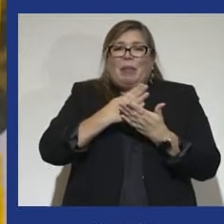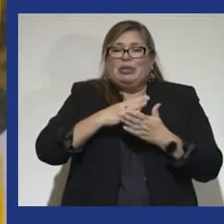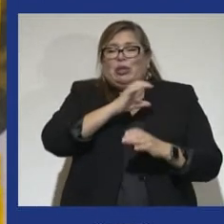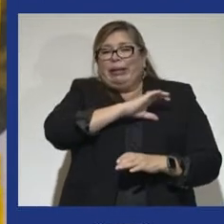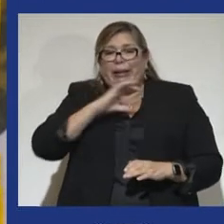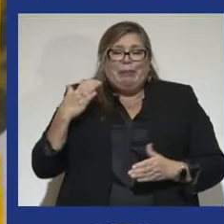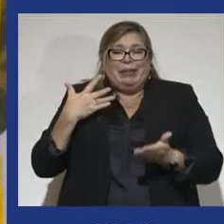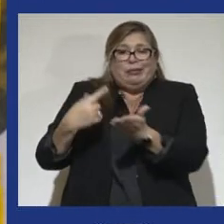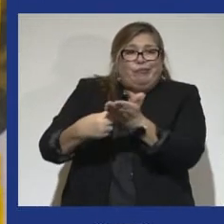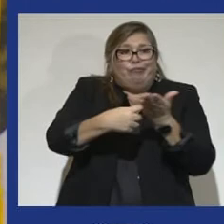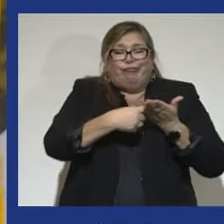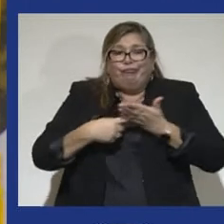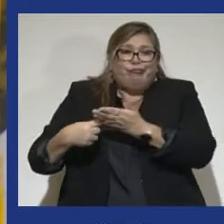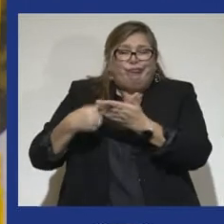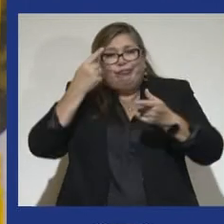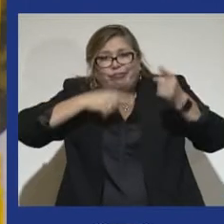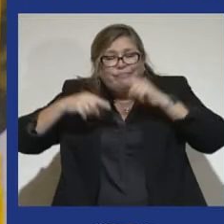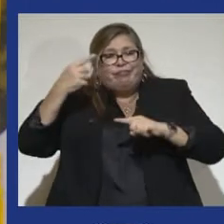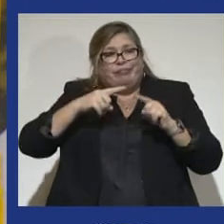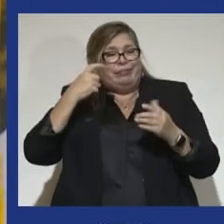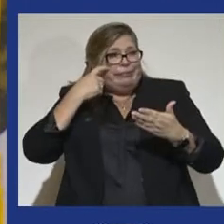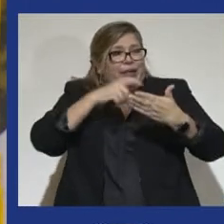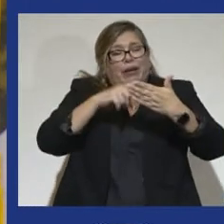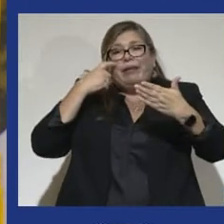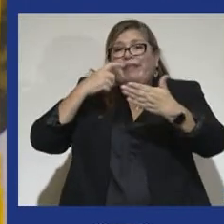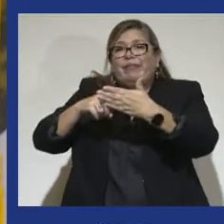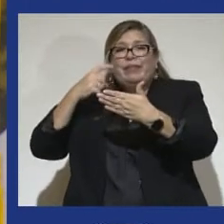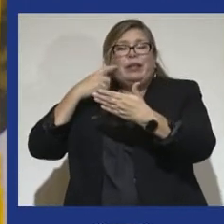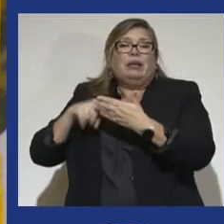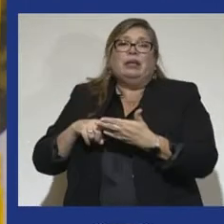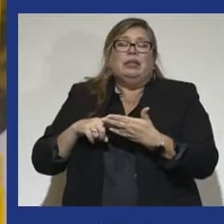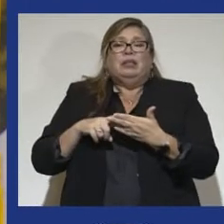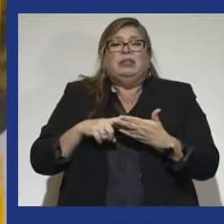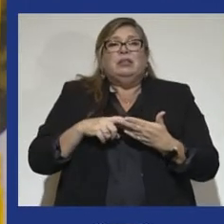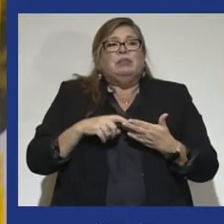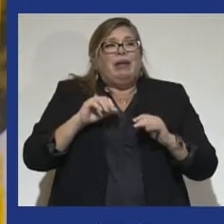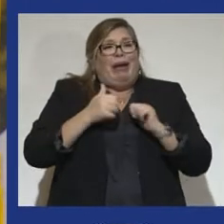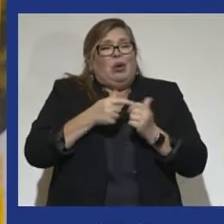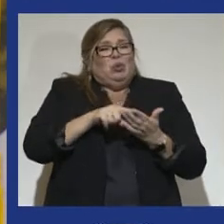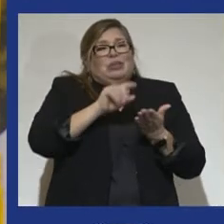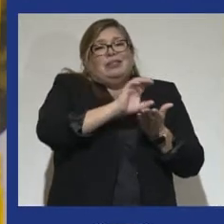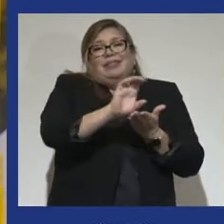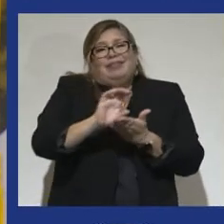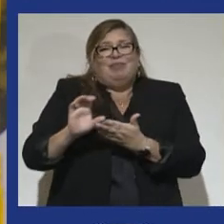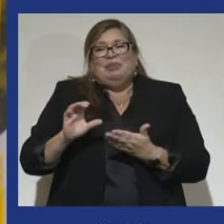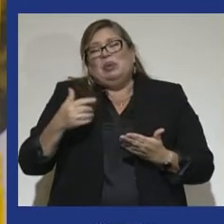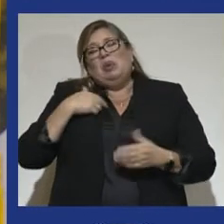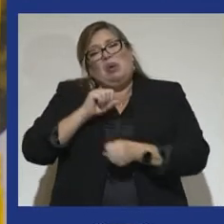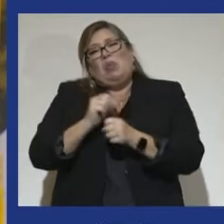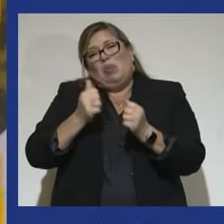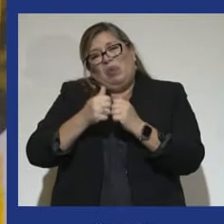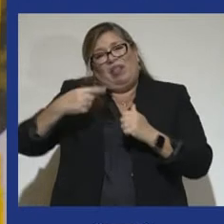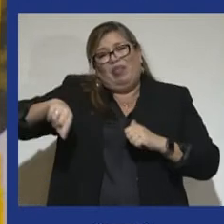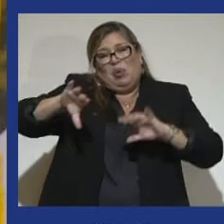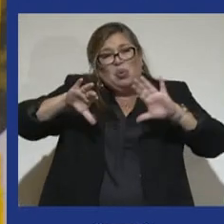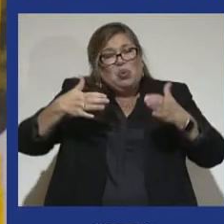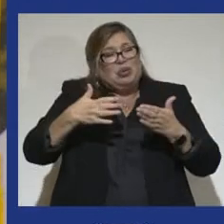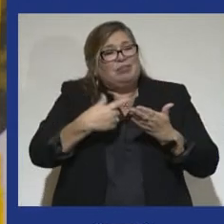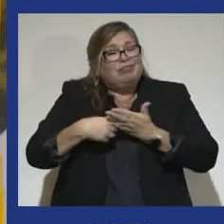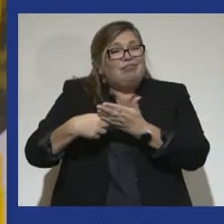conjunto de legislatura sobre el presupuesto para identificar y trabajar con ellos colaborativamente